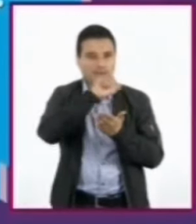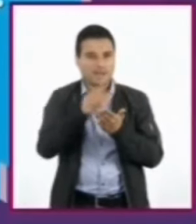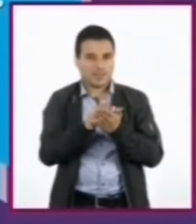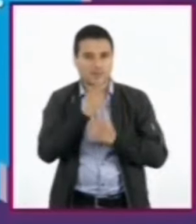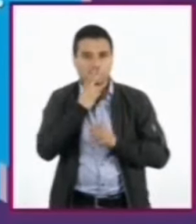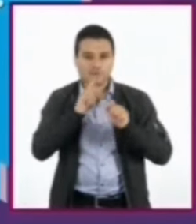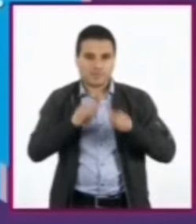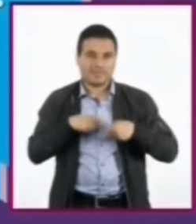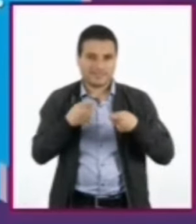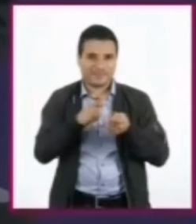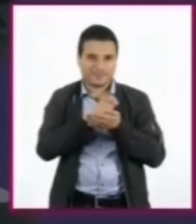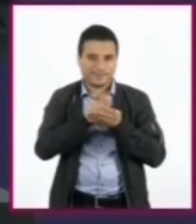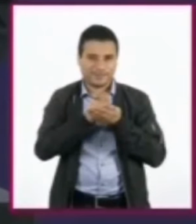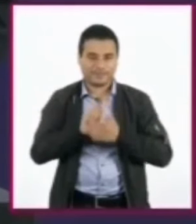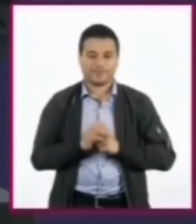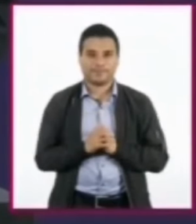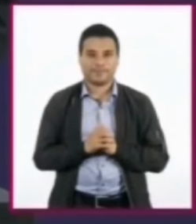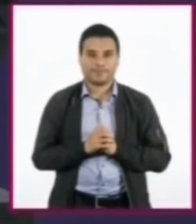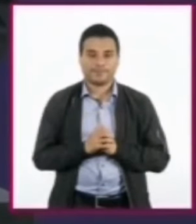de la materia.